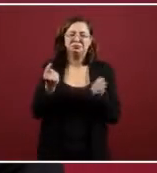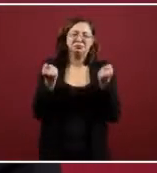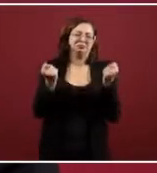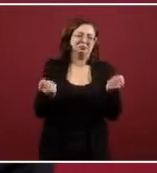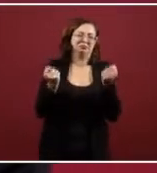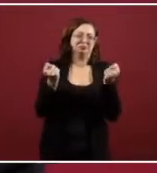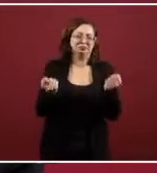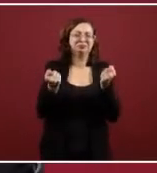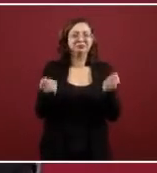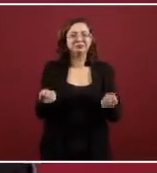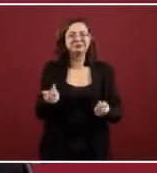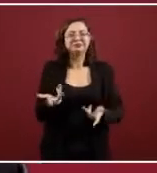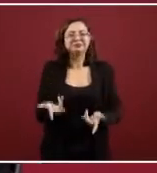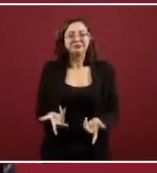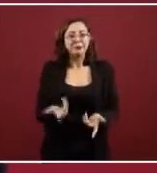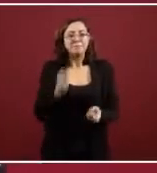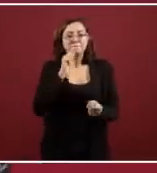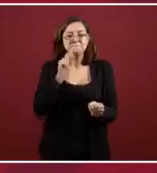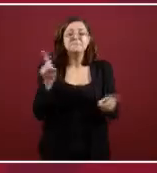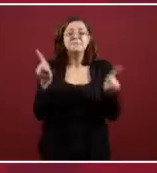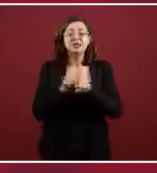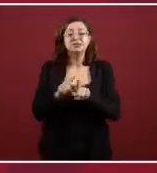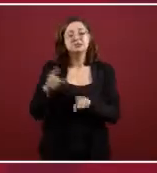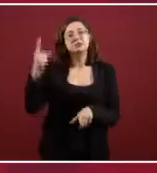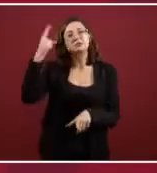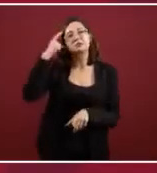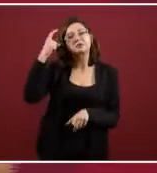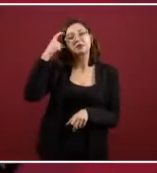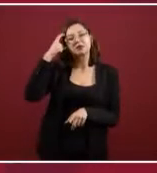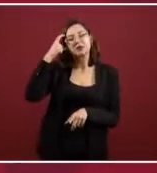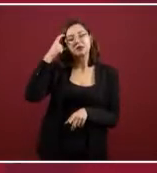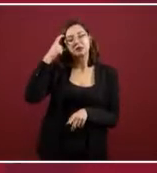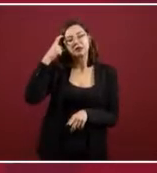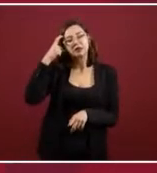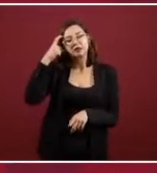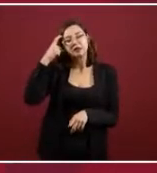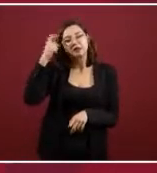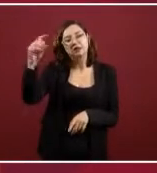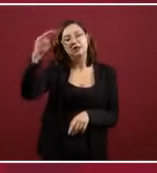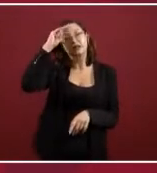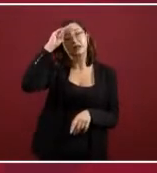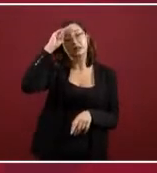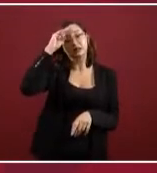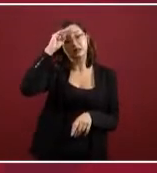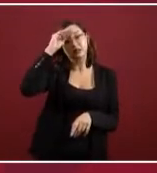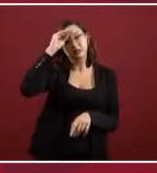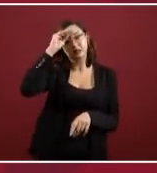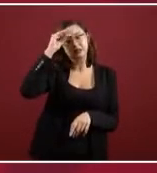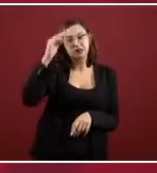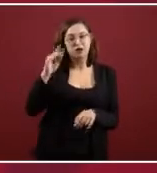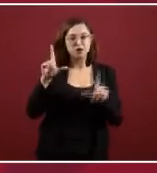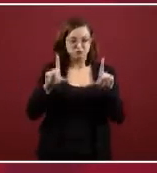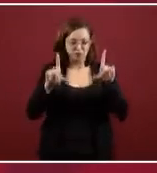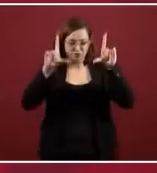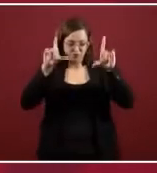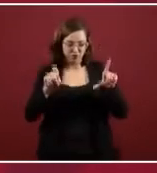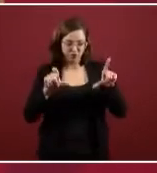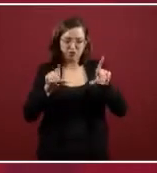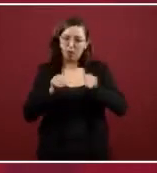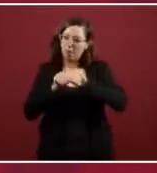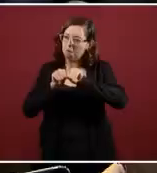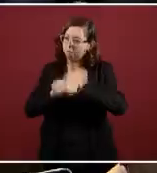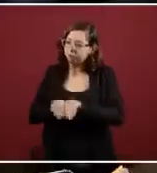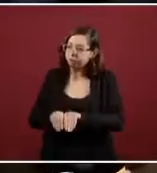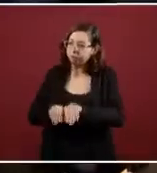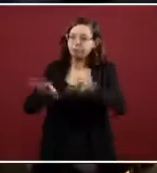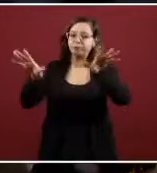y además con esa idea de que si sacaban esa foto se deslindaban